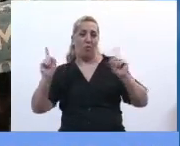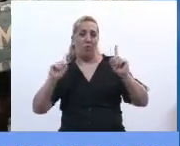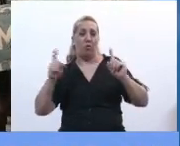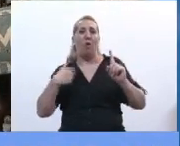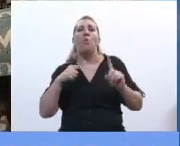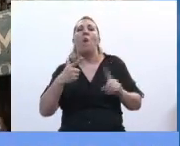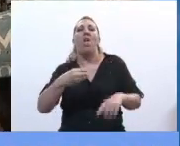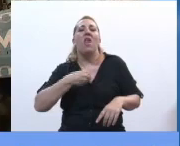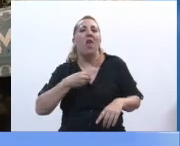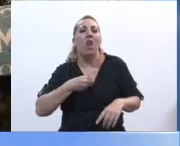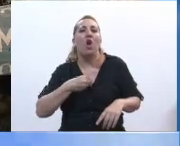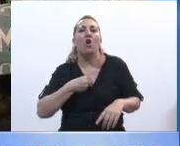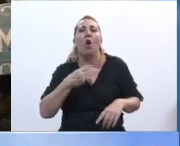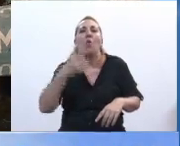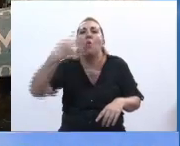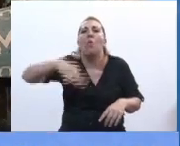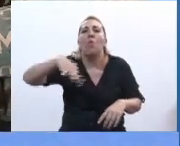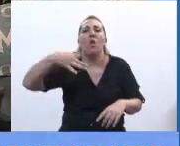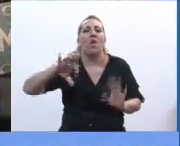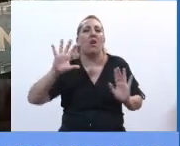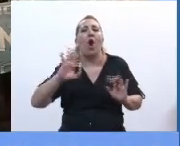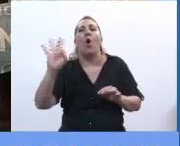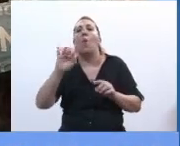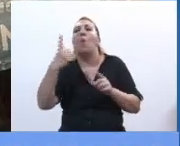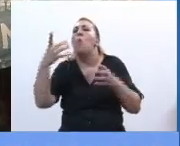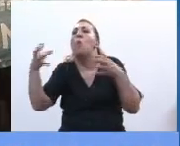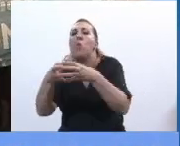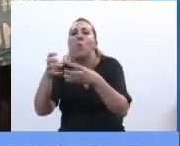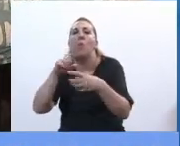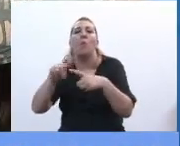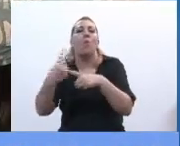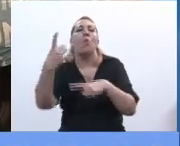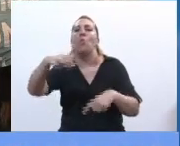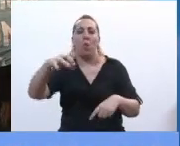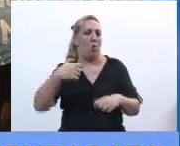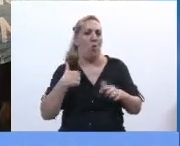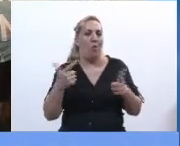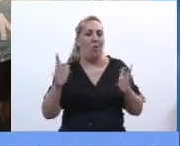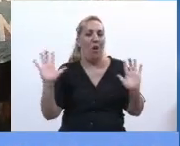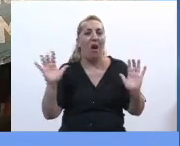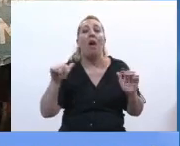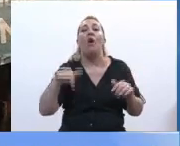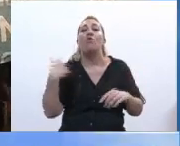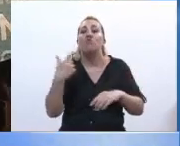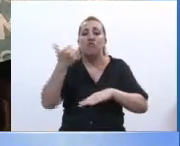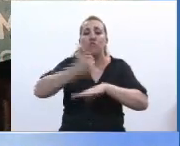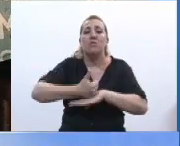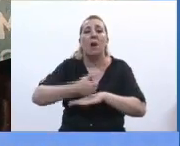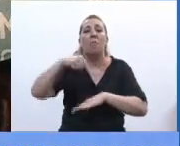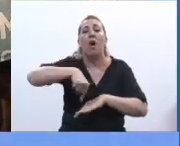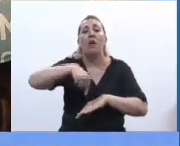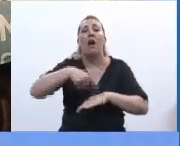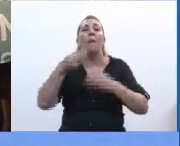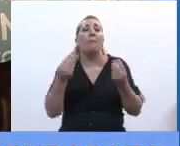religiones únicas o partidos políticos únicos estamos aquí porque